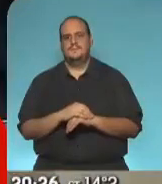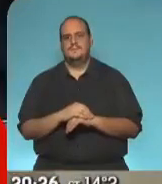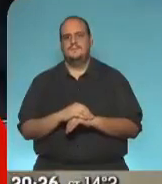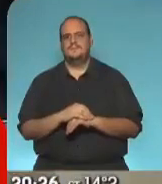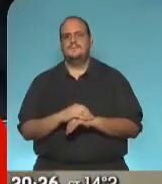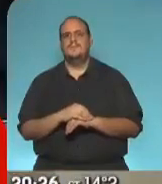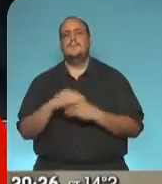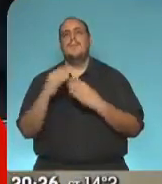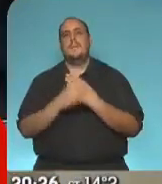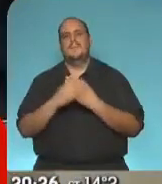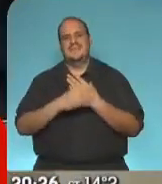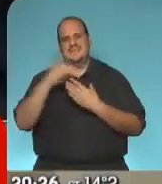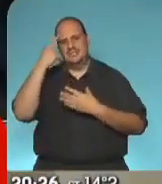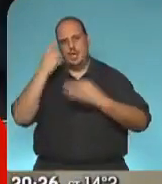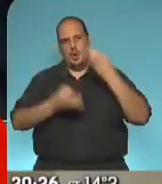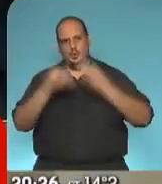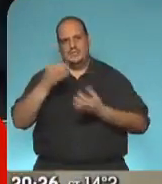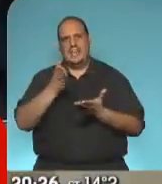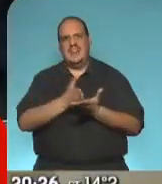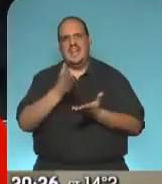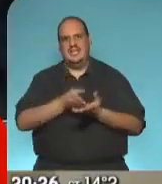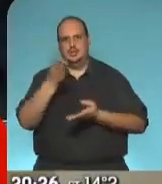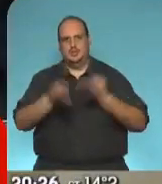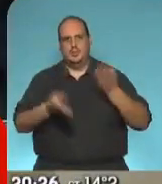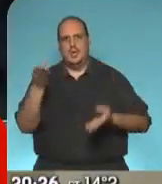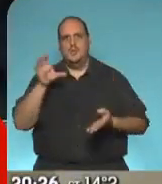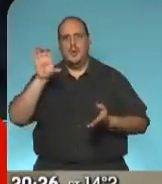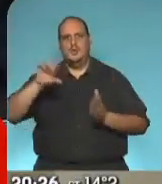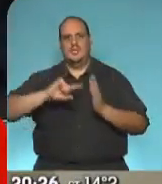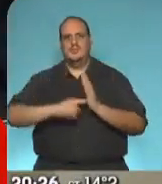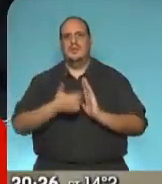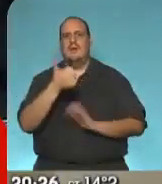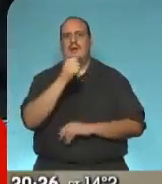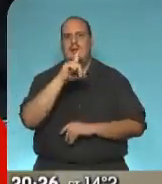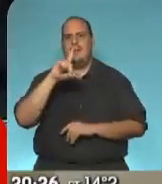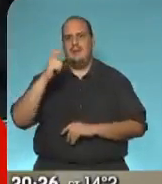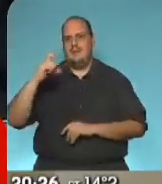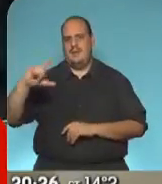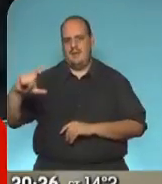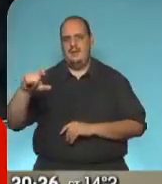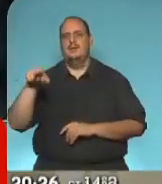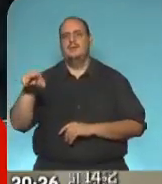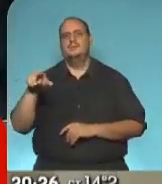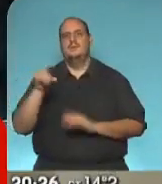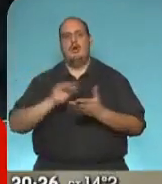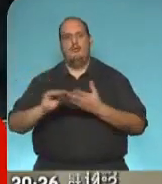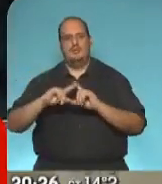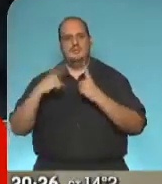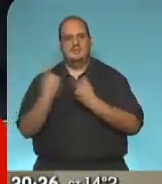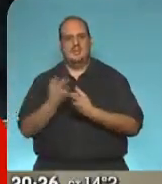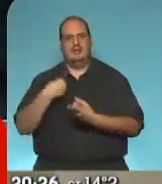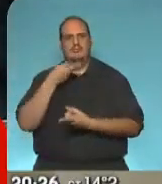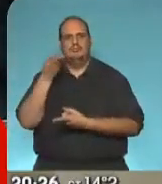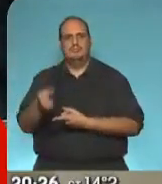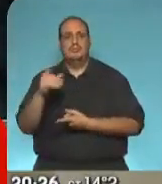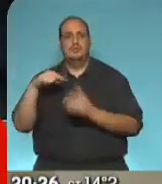El ministro de Justicia y Derechos Humanos de la provincia de Buenos Aires, Julio Lac, nos recibió en su despacho en la ciudad de La Plata.